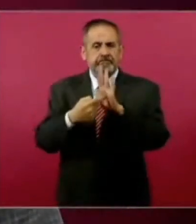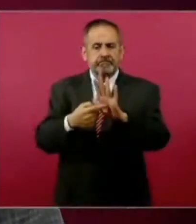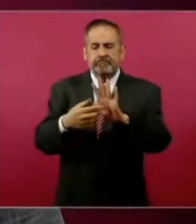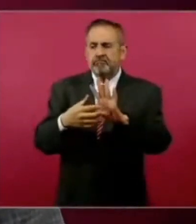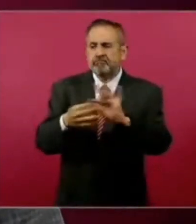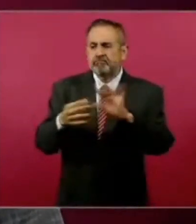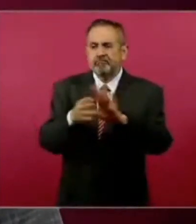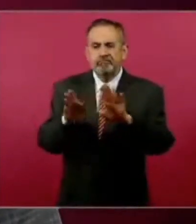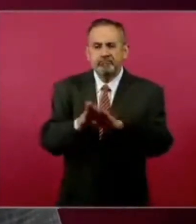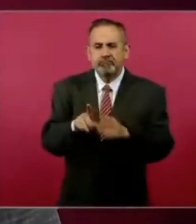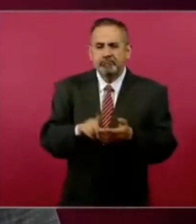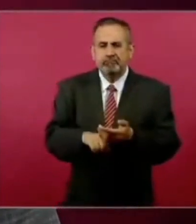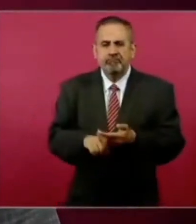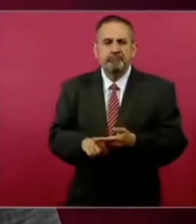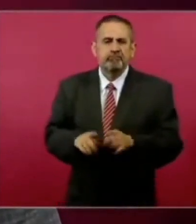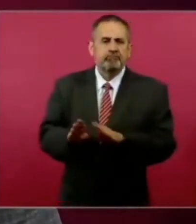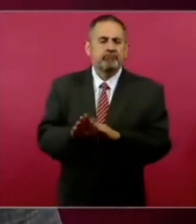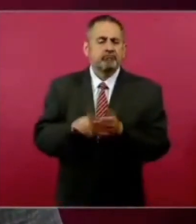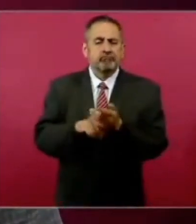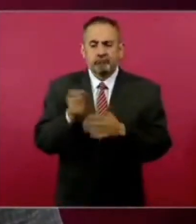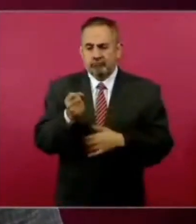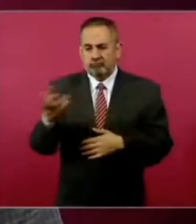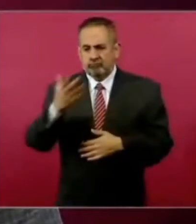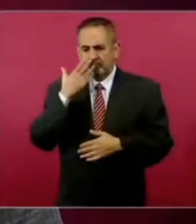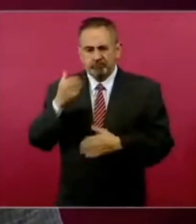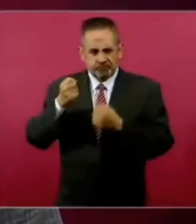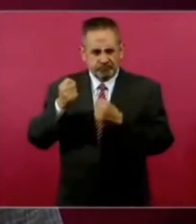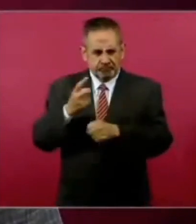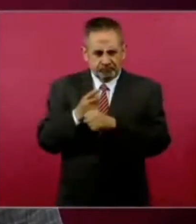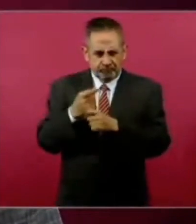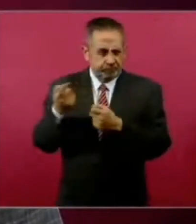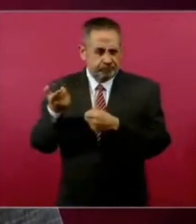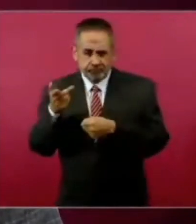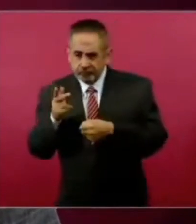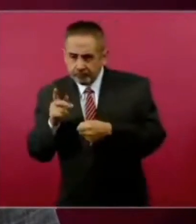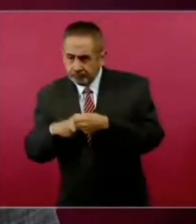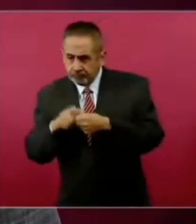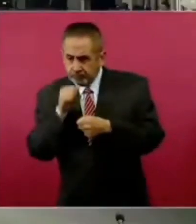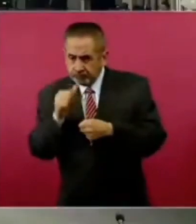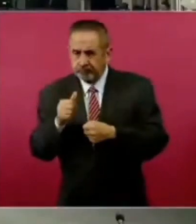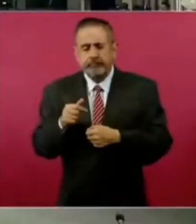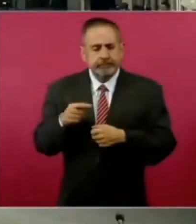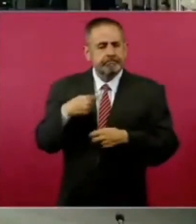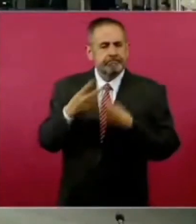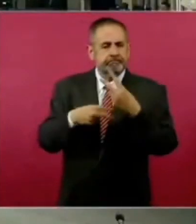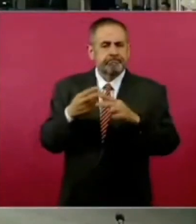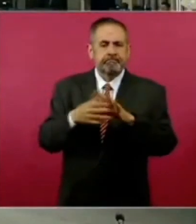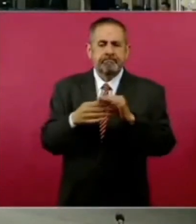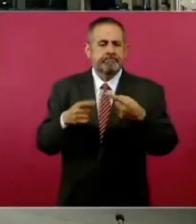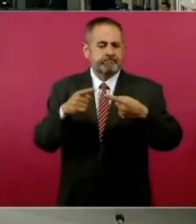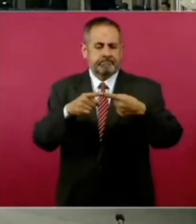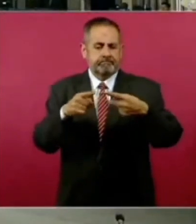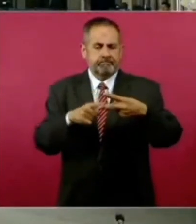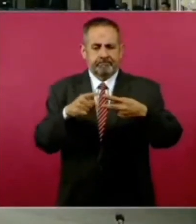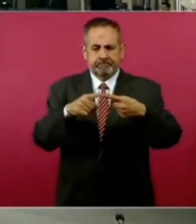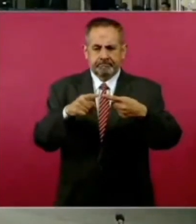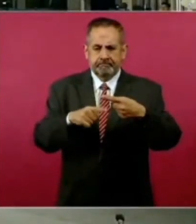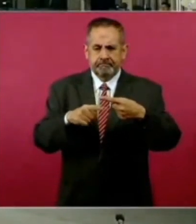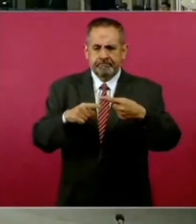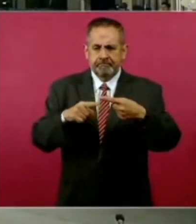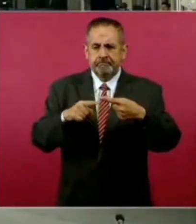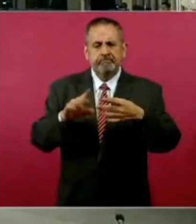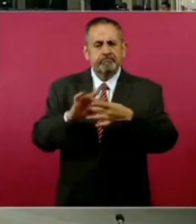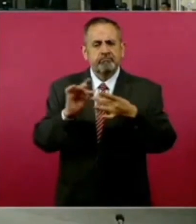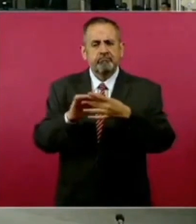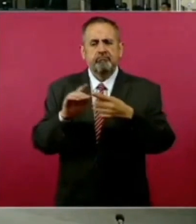atender a la población sin sin seguridad social y tocará dos puntos de los muchos que podría estar señalando